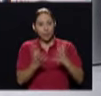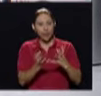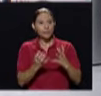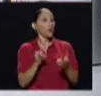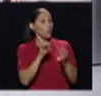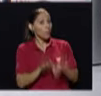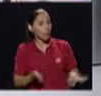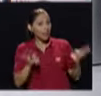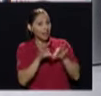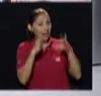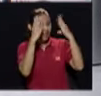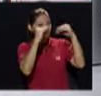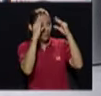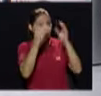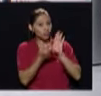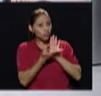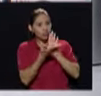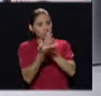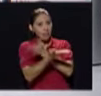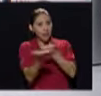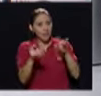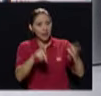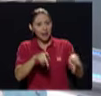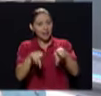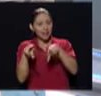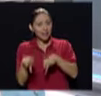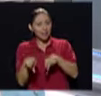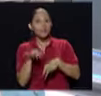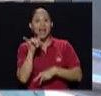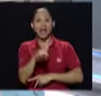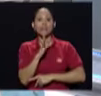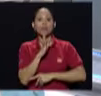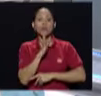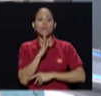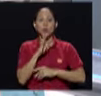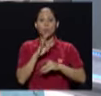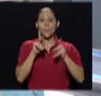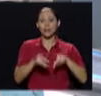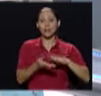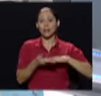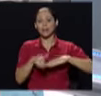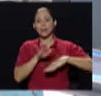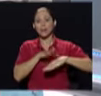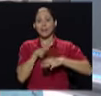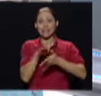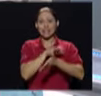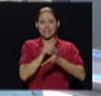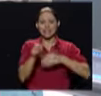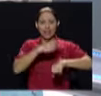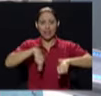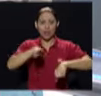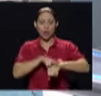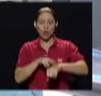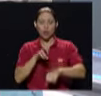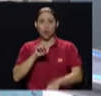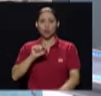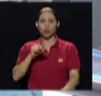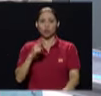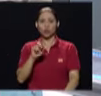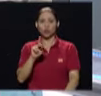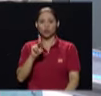Y lo importante es que esa información esté disponible para la gente, como ustedes comentaron. Así lo habló a una mirada el experto en desastres naturales,